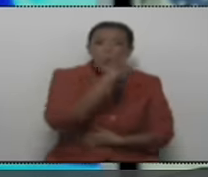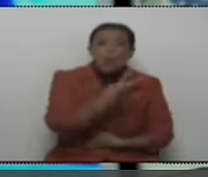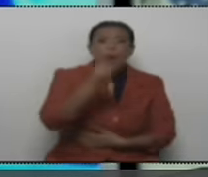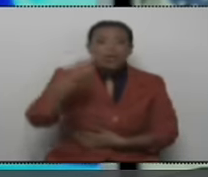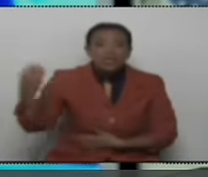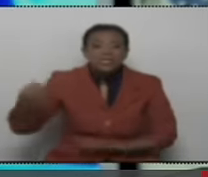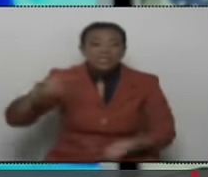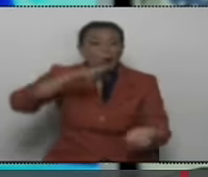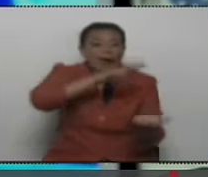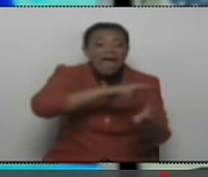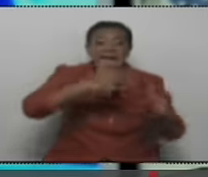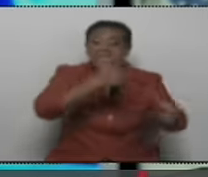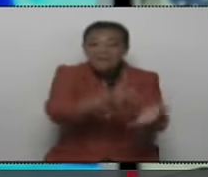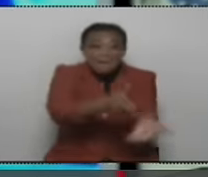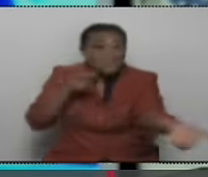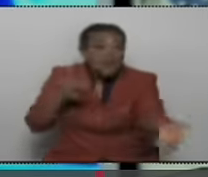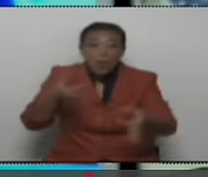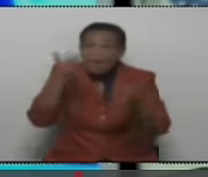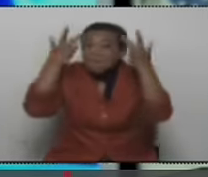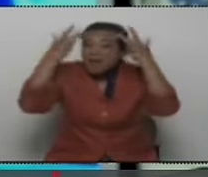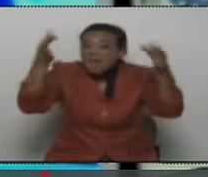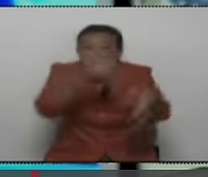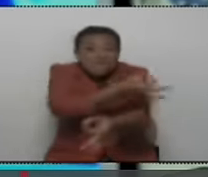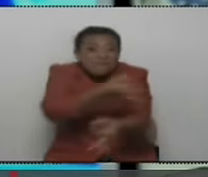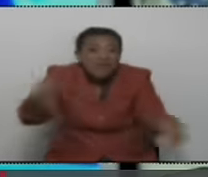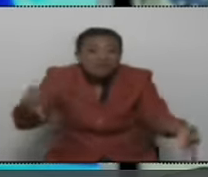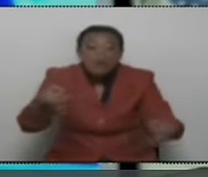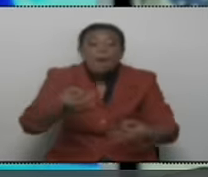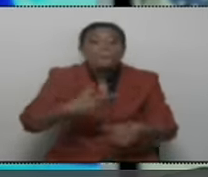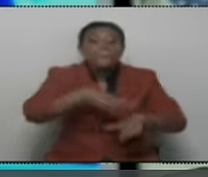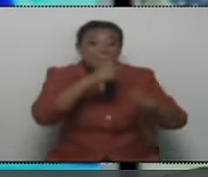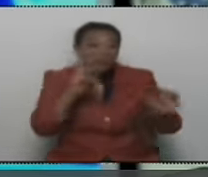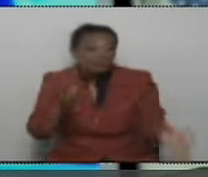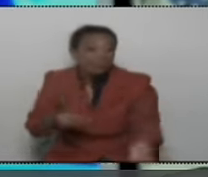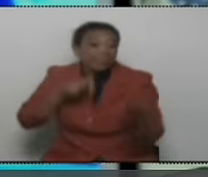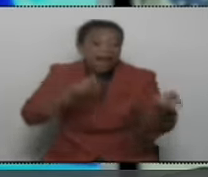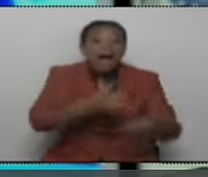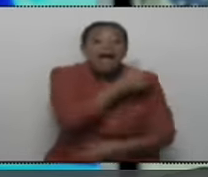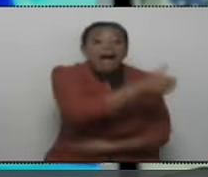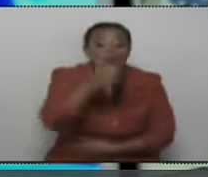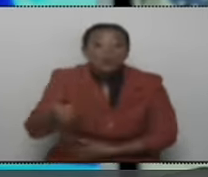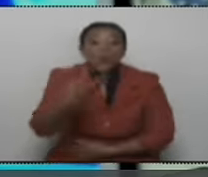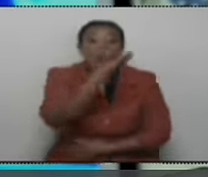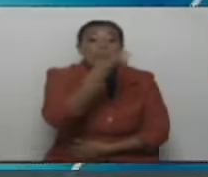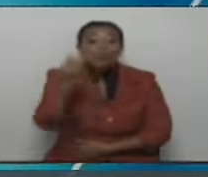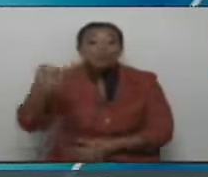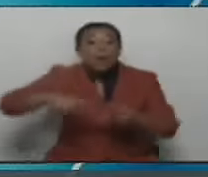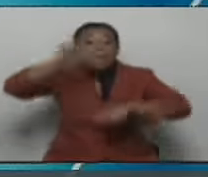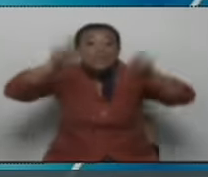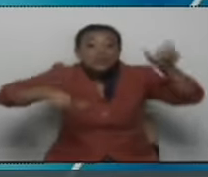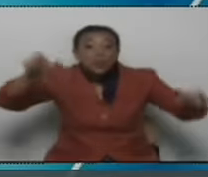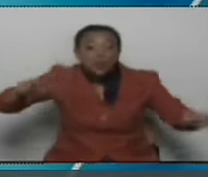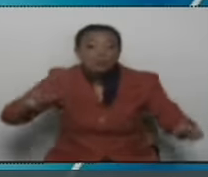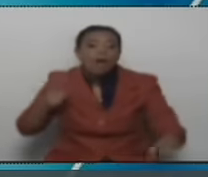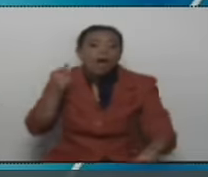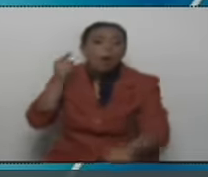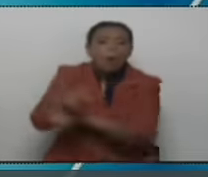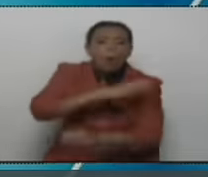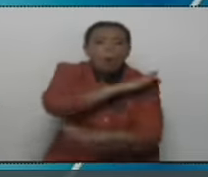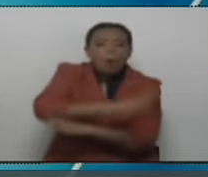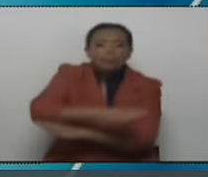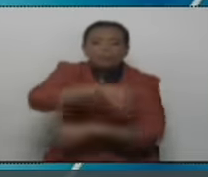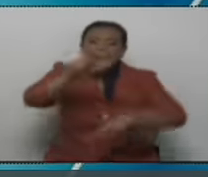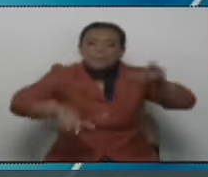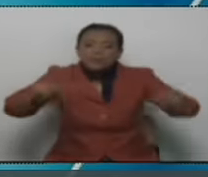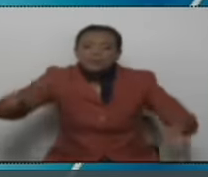400 equipamientos, en teoría para 400 hombres, para accionarlos ¿contra quién? Contra nuestro pueblo. Contra